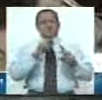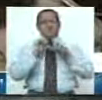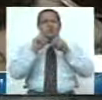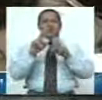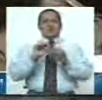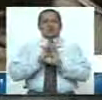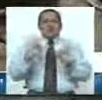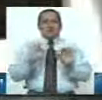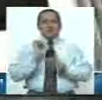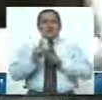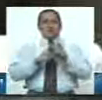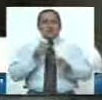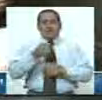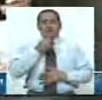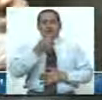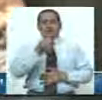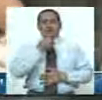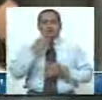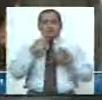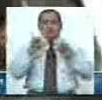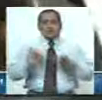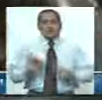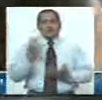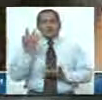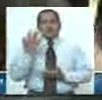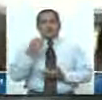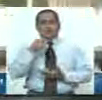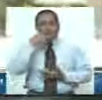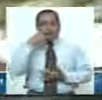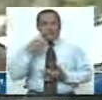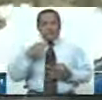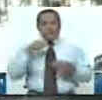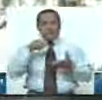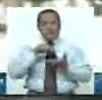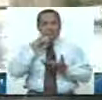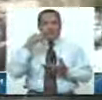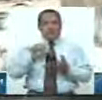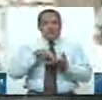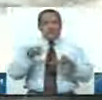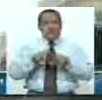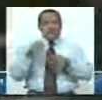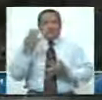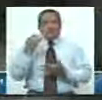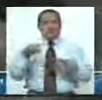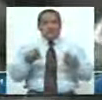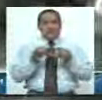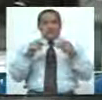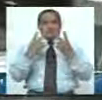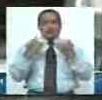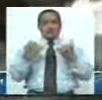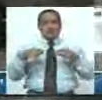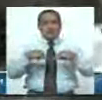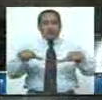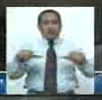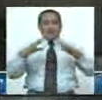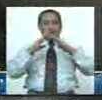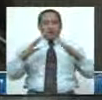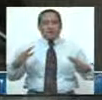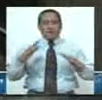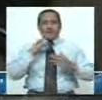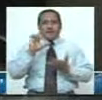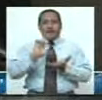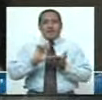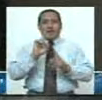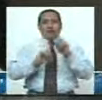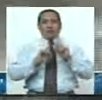preguntas de parte de los medios de comunicación que estamos presentes aquí en esta sede policial. Esta es la información, José desde la comisaría de